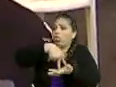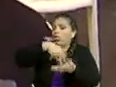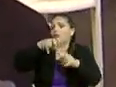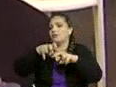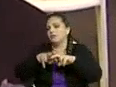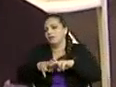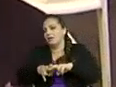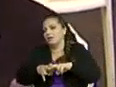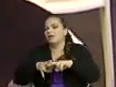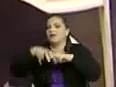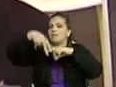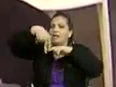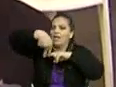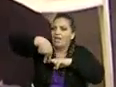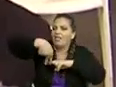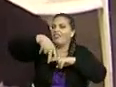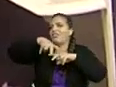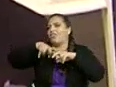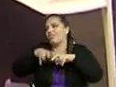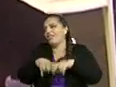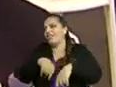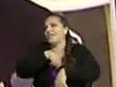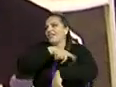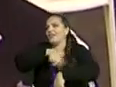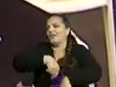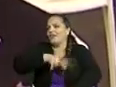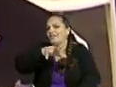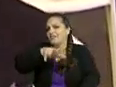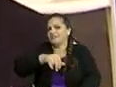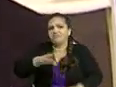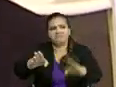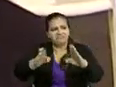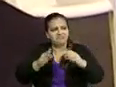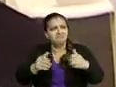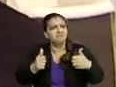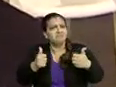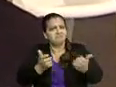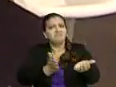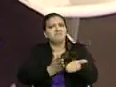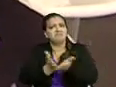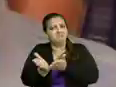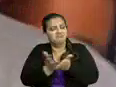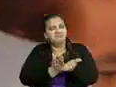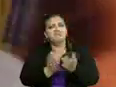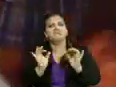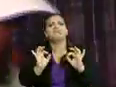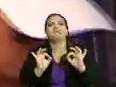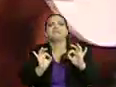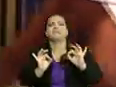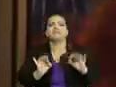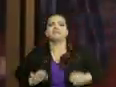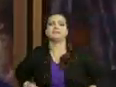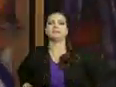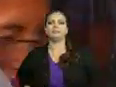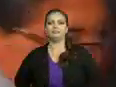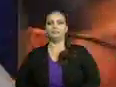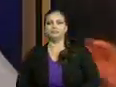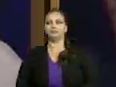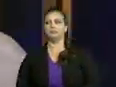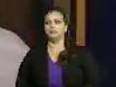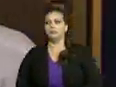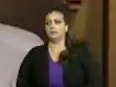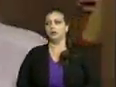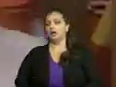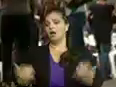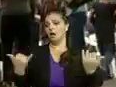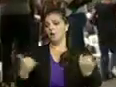rato, la atención muy buena, me atendieron enseguida, entré. Aprovechando el momento propicio, porque